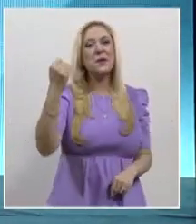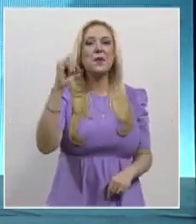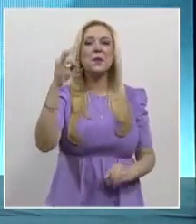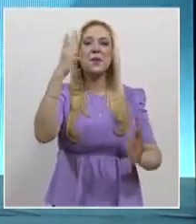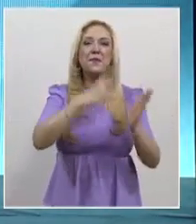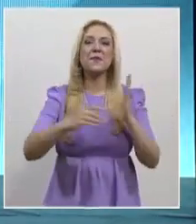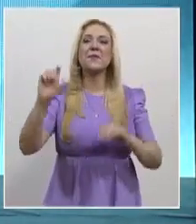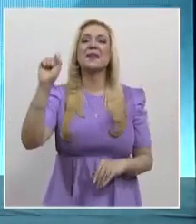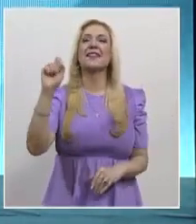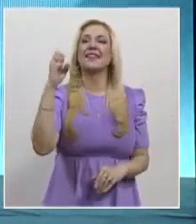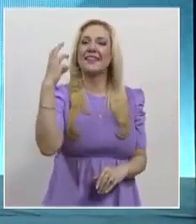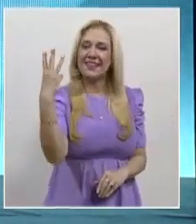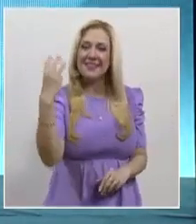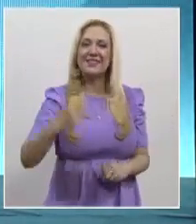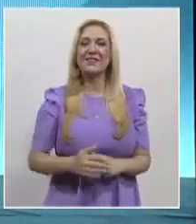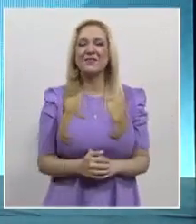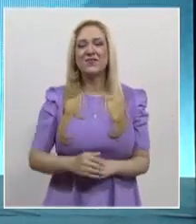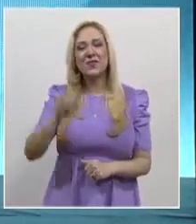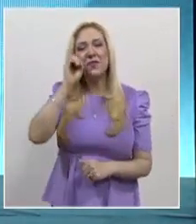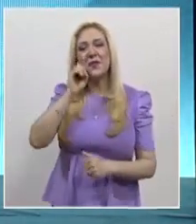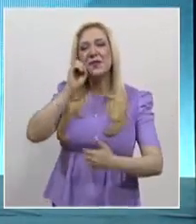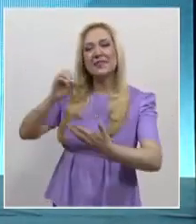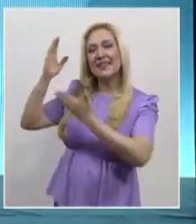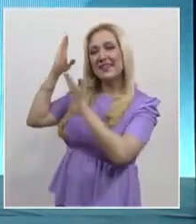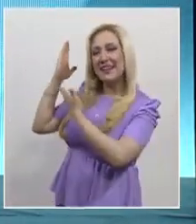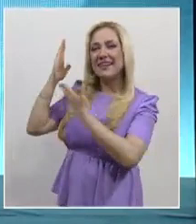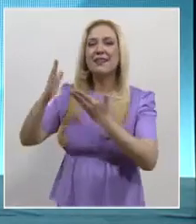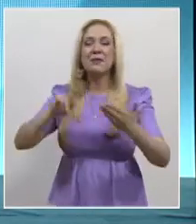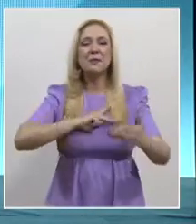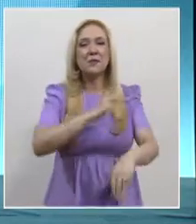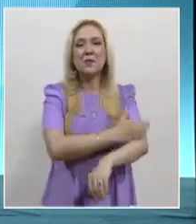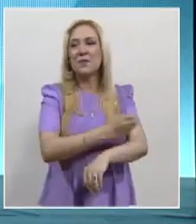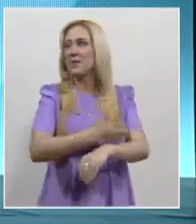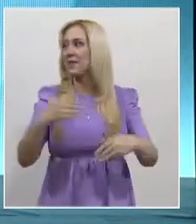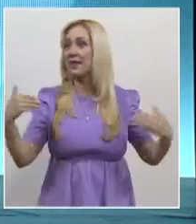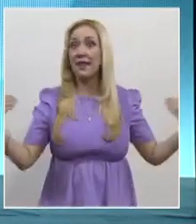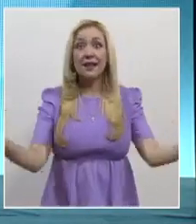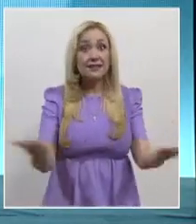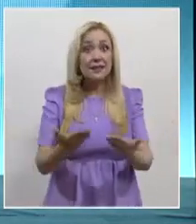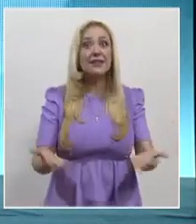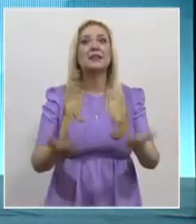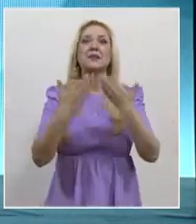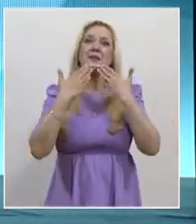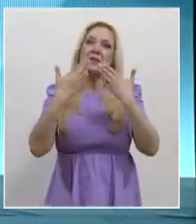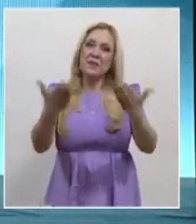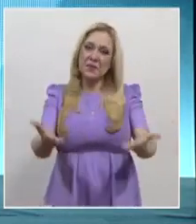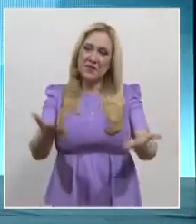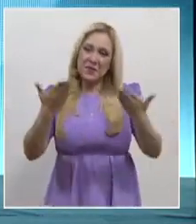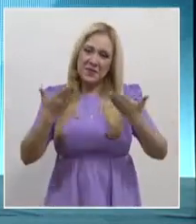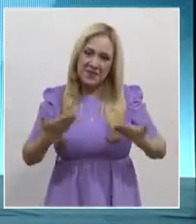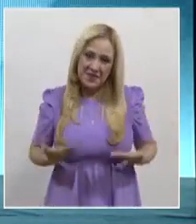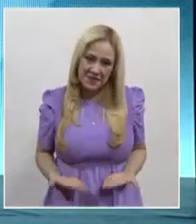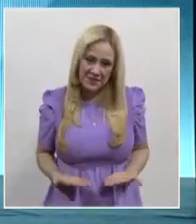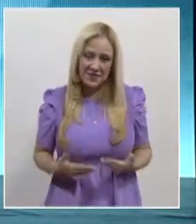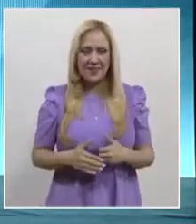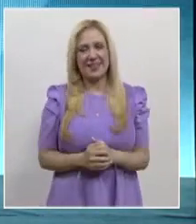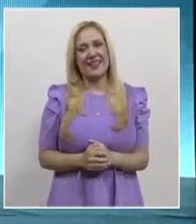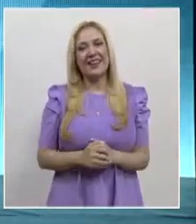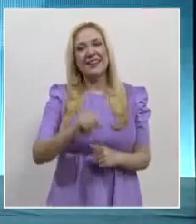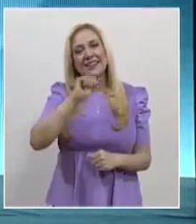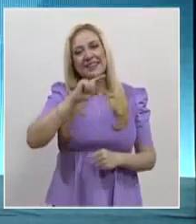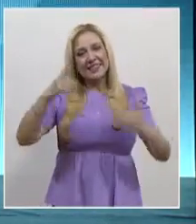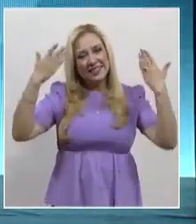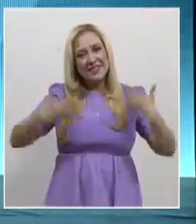de 2023. Soy Oscar González y a nombre de todo este equipo de trabajo le damos la más cordial